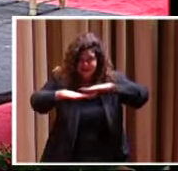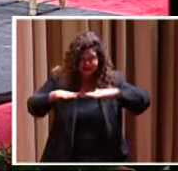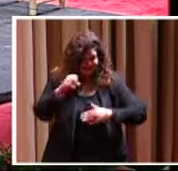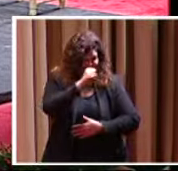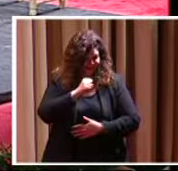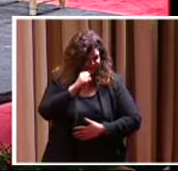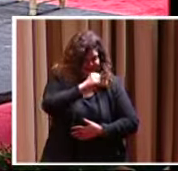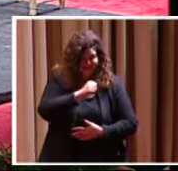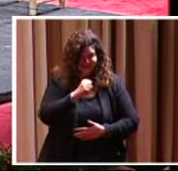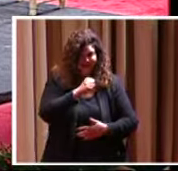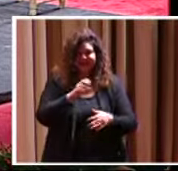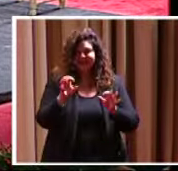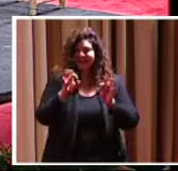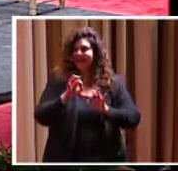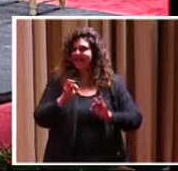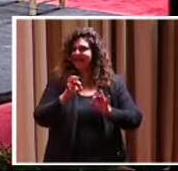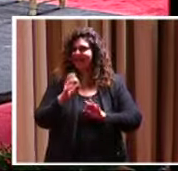levanta. Nadie